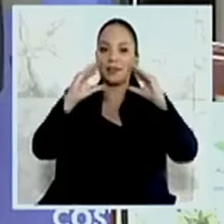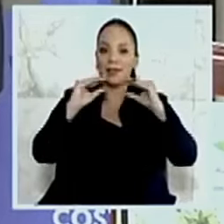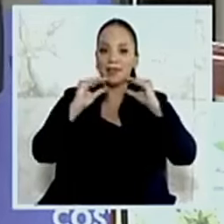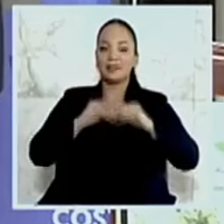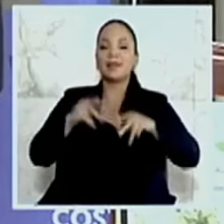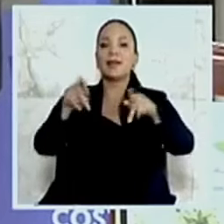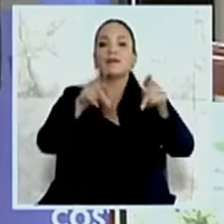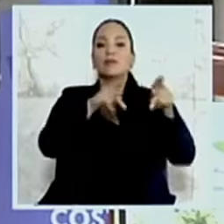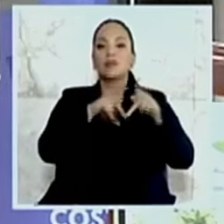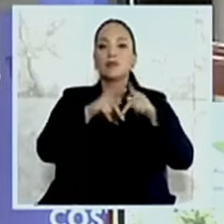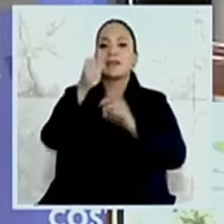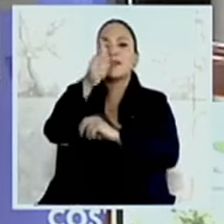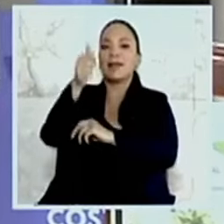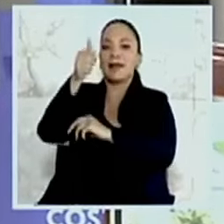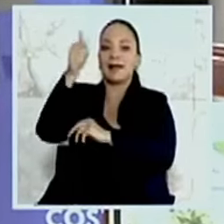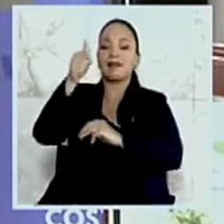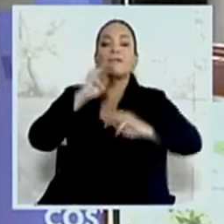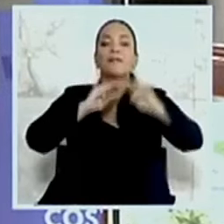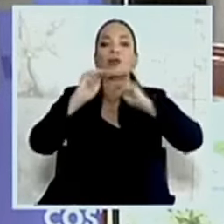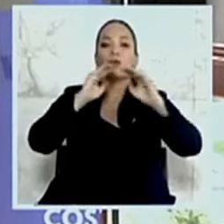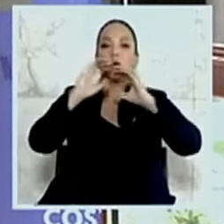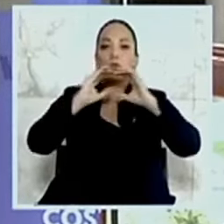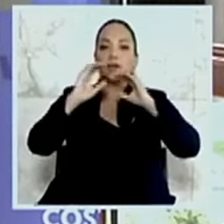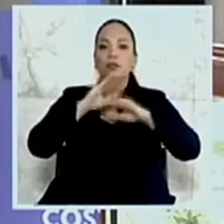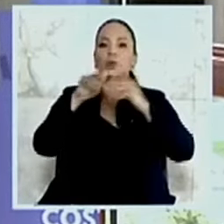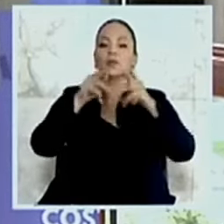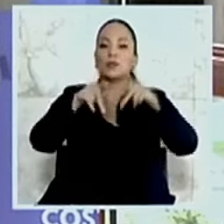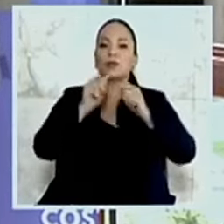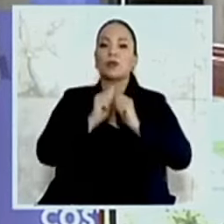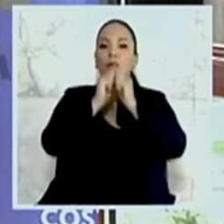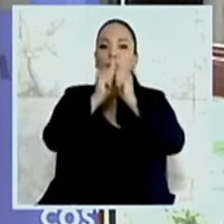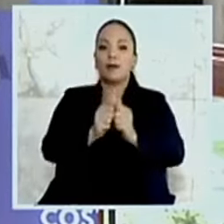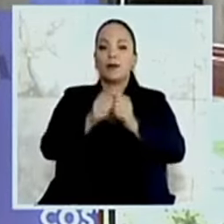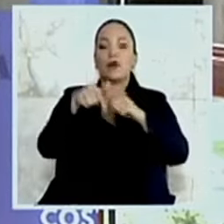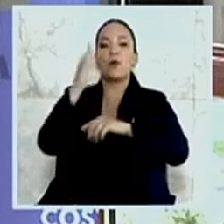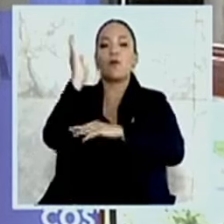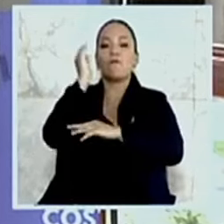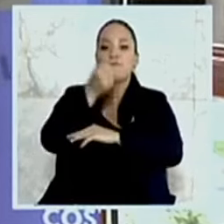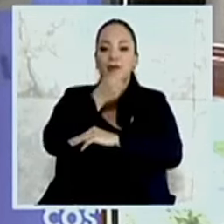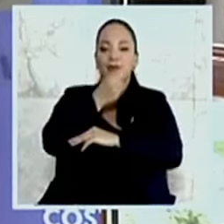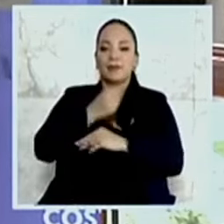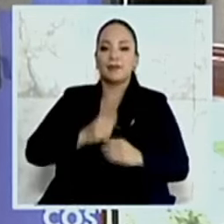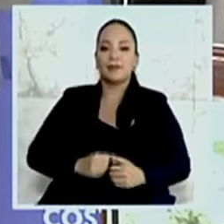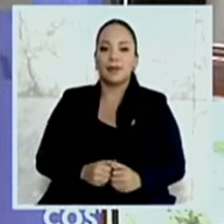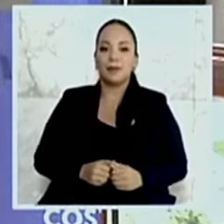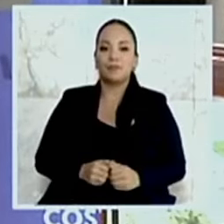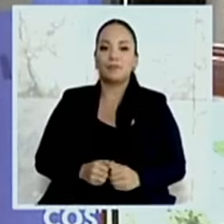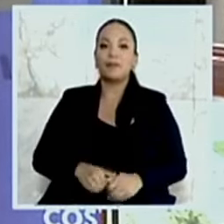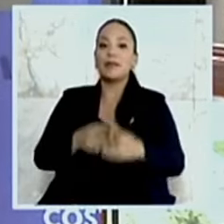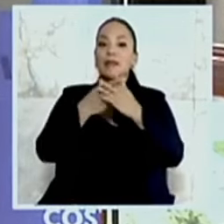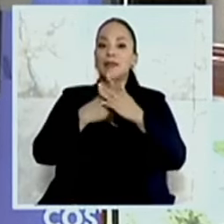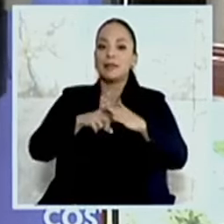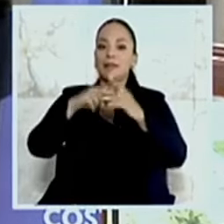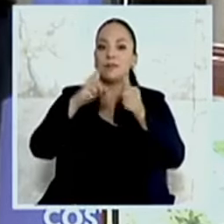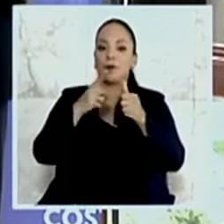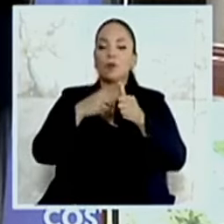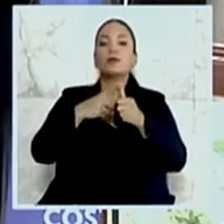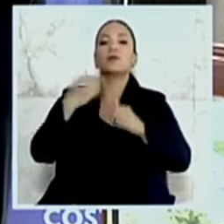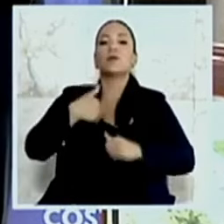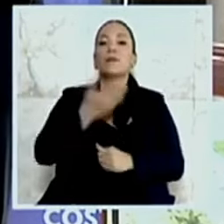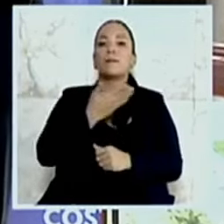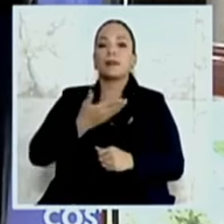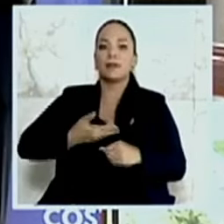los ciudadanos, jerarcas, medios de comunicación que nos acompañan en esta conferencia de prensa. Para iniciar, el presidente de la